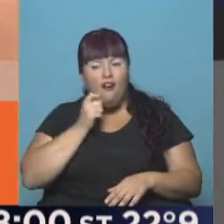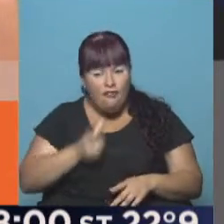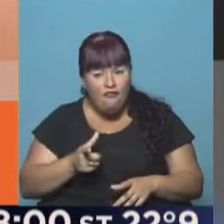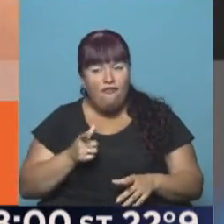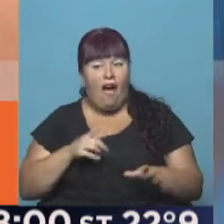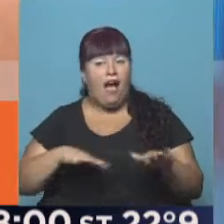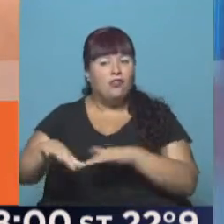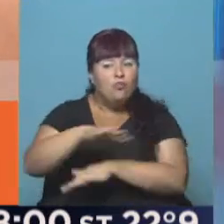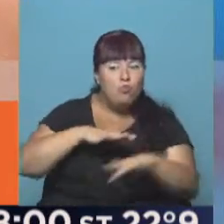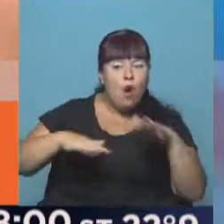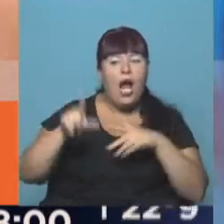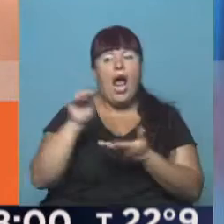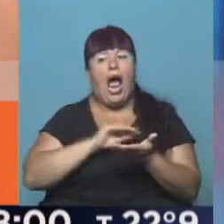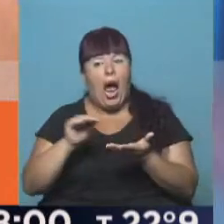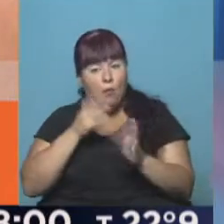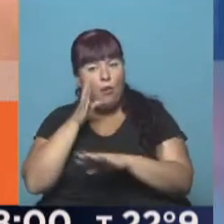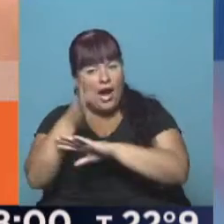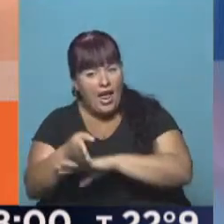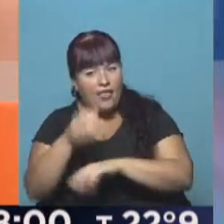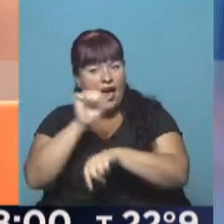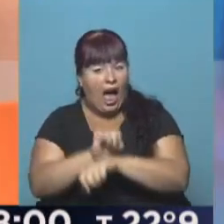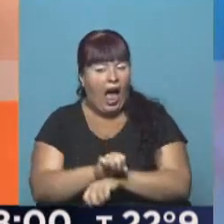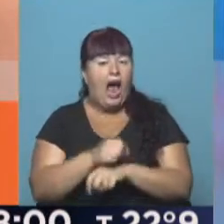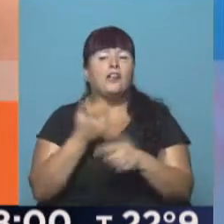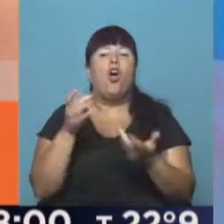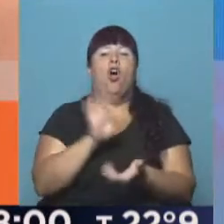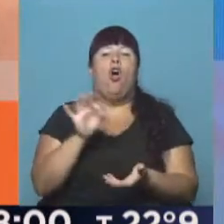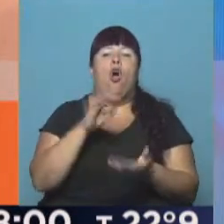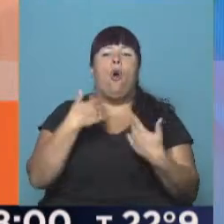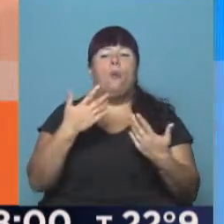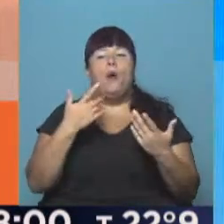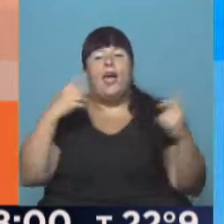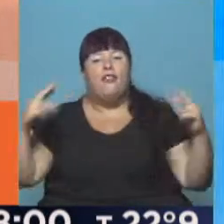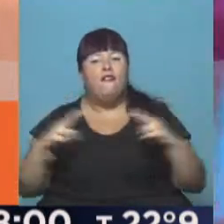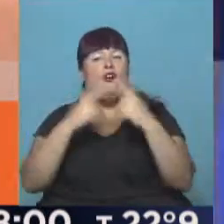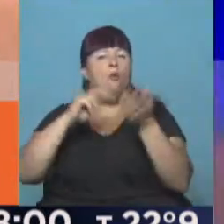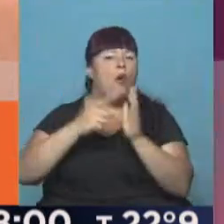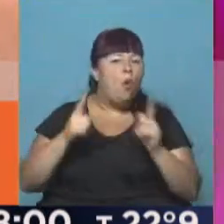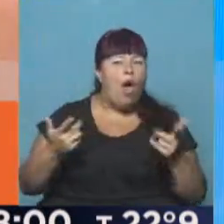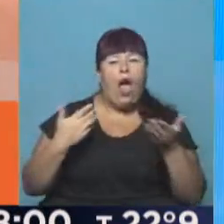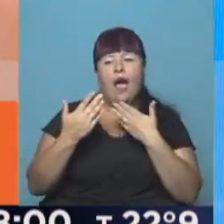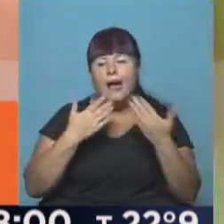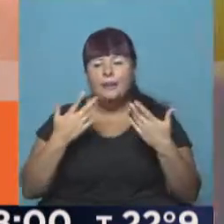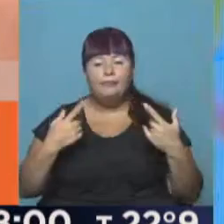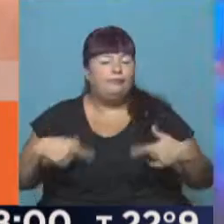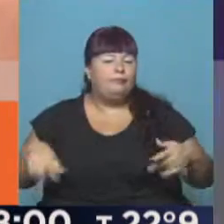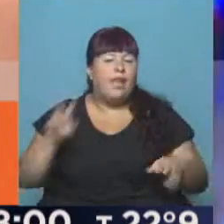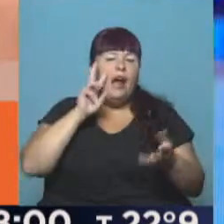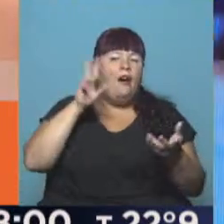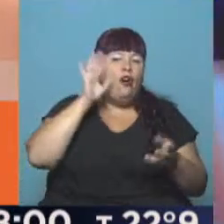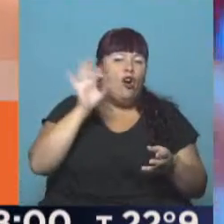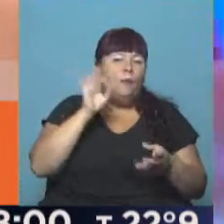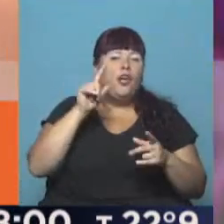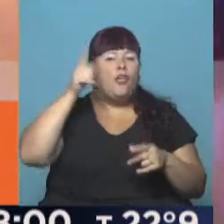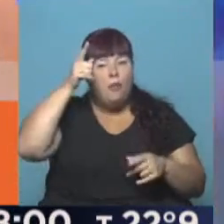facilidades para moverse? ¿Sus abogados pueden entrar a las cárceles o pueden realizar foros sin problemas de miradas